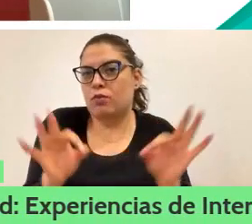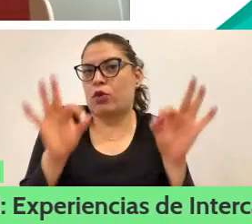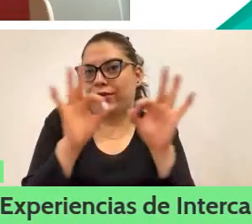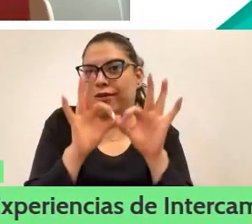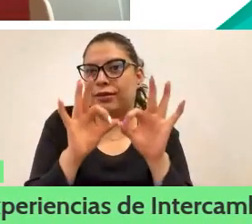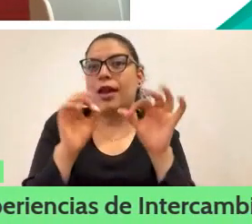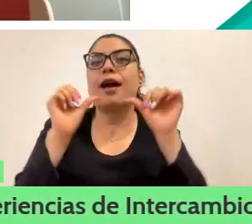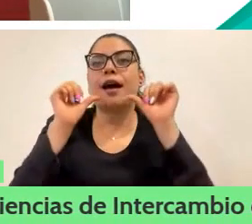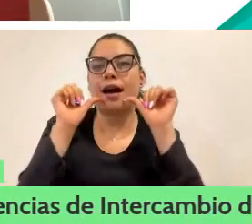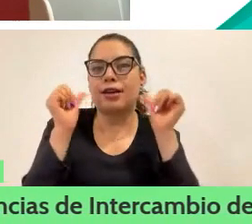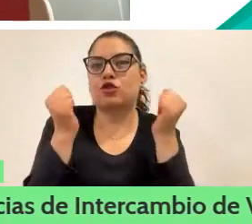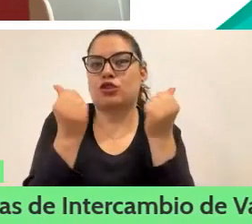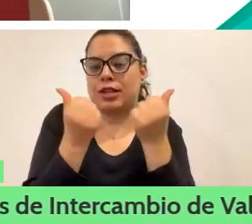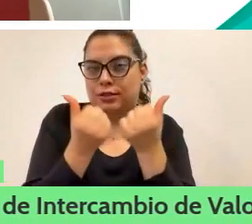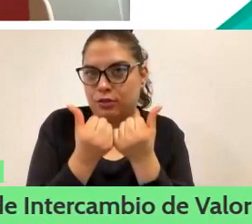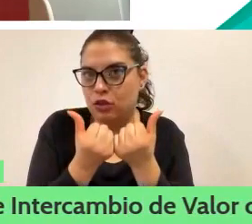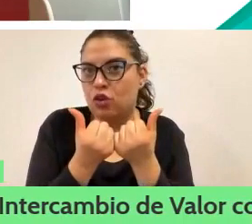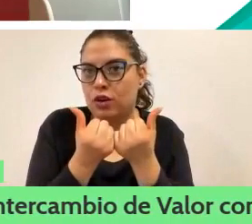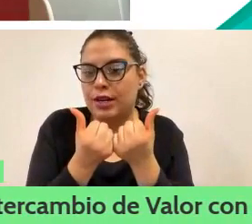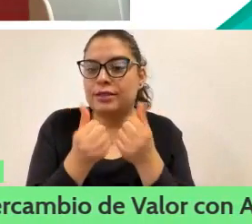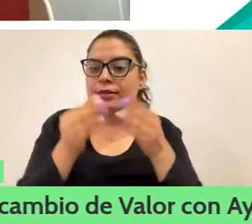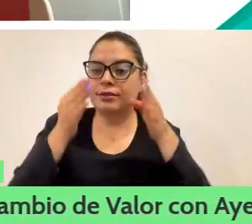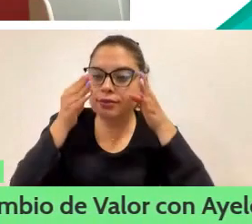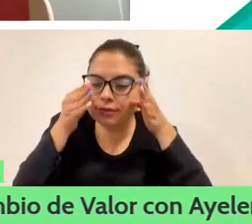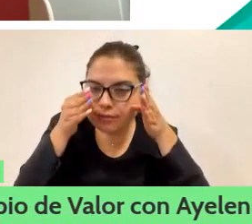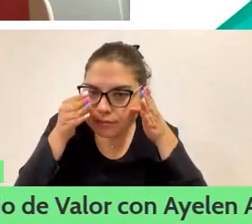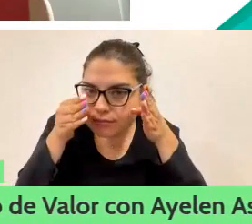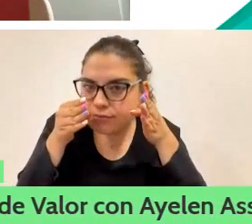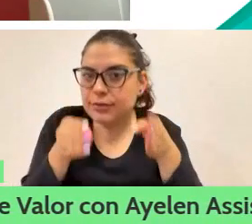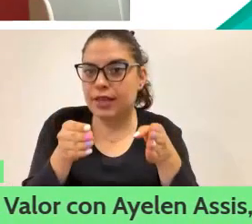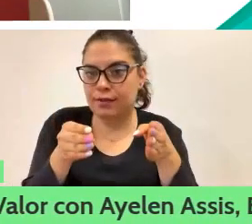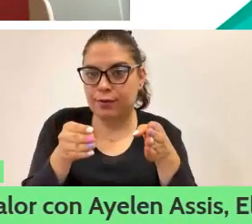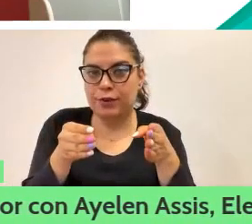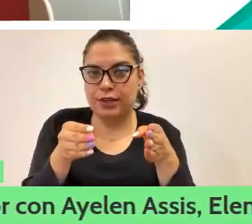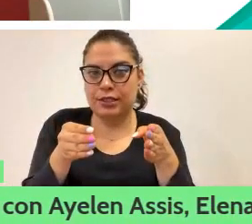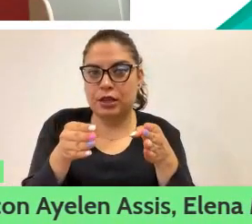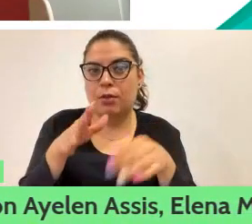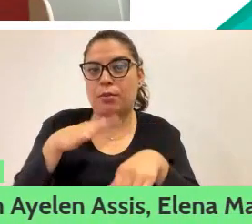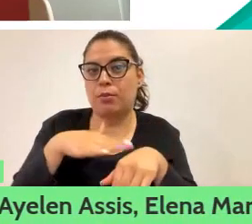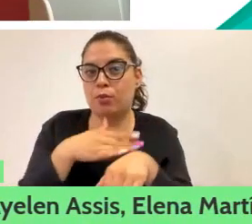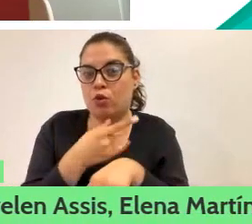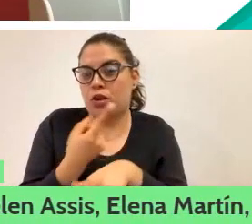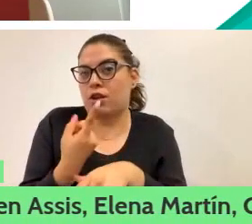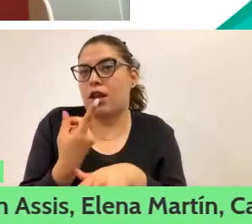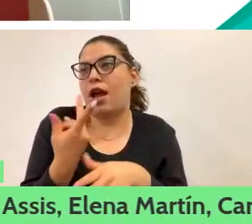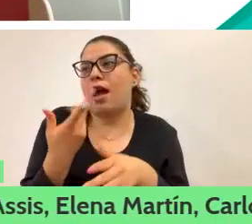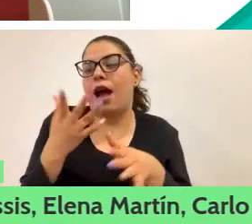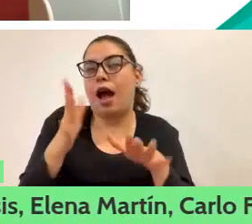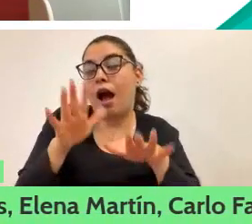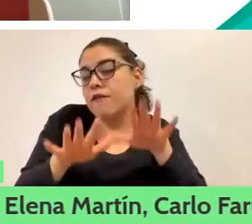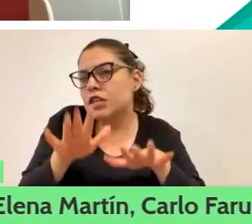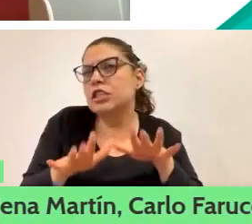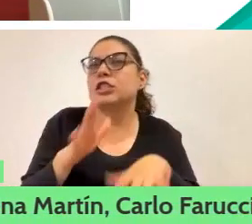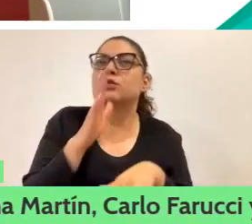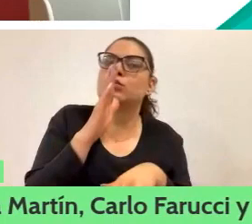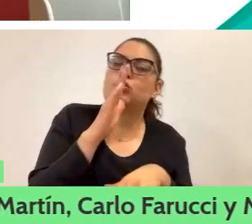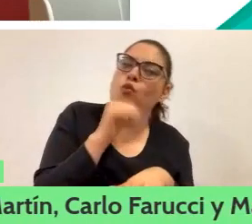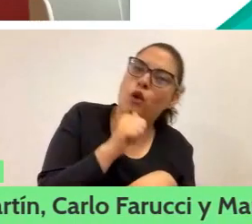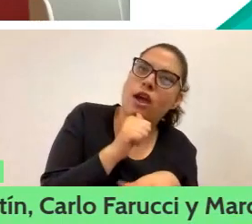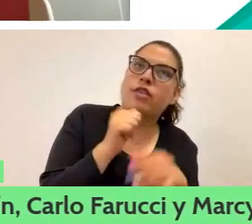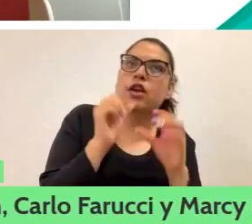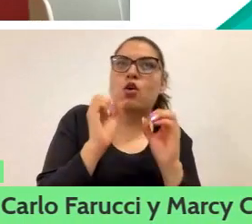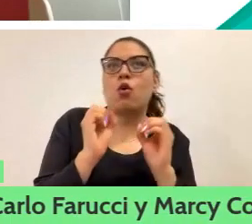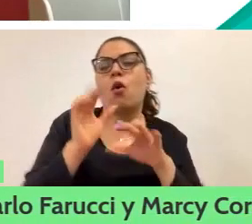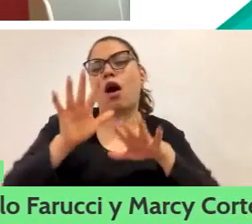las organizaciones sociales no tienen o no tenemos, porque el día a día también es efervescente y nos lleva, ¿no?, a no parar. Bueno,